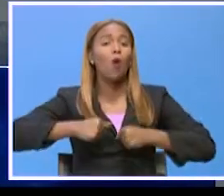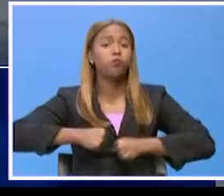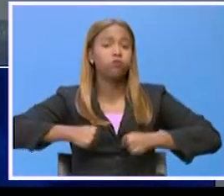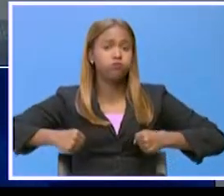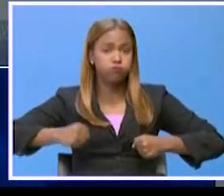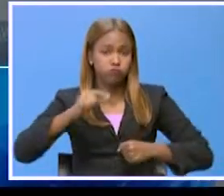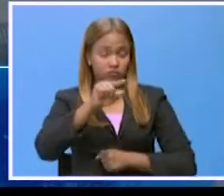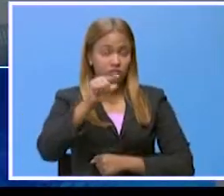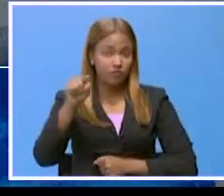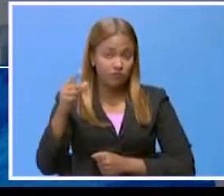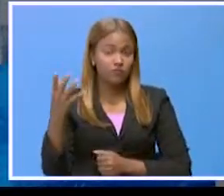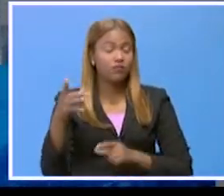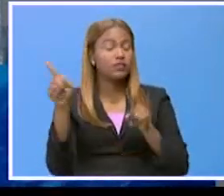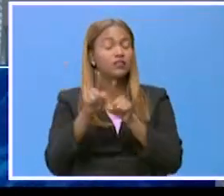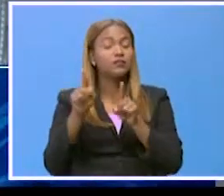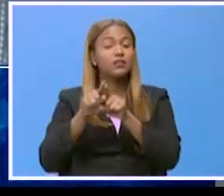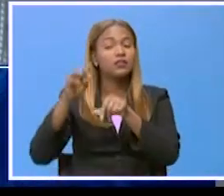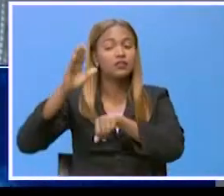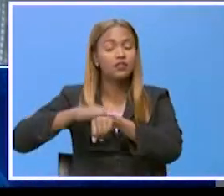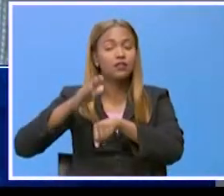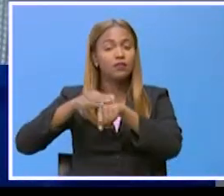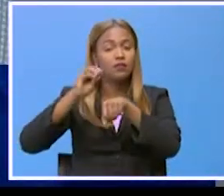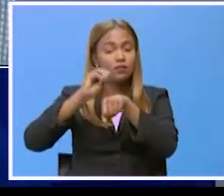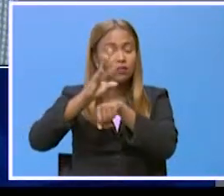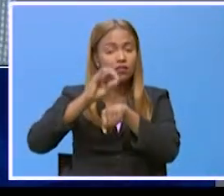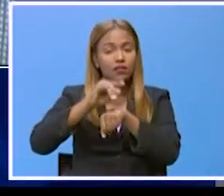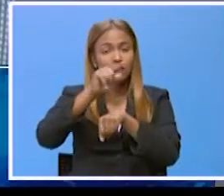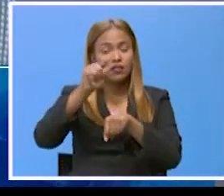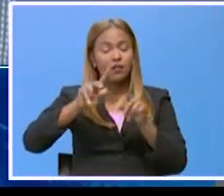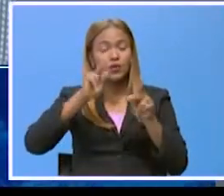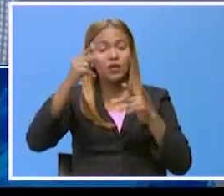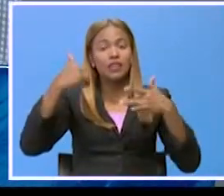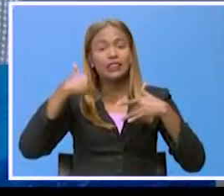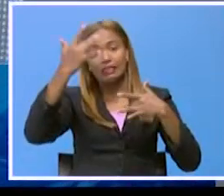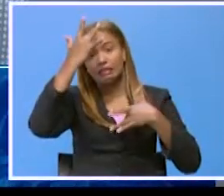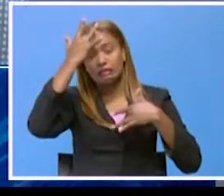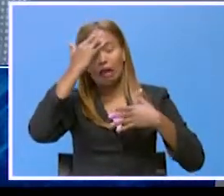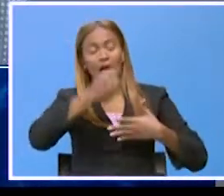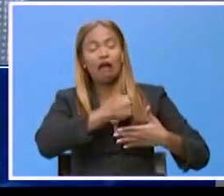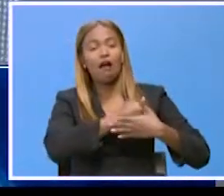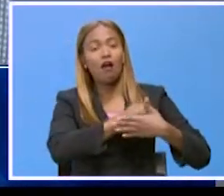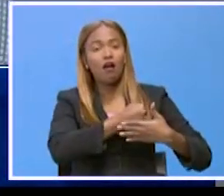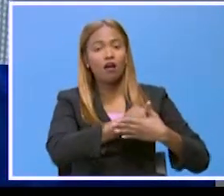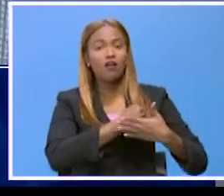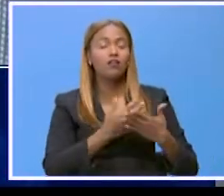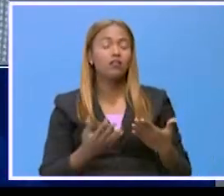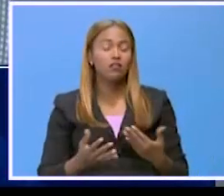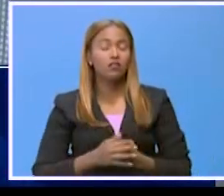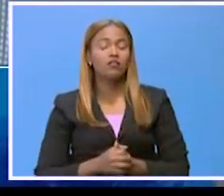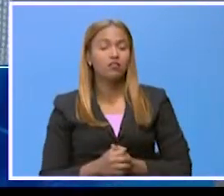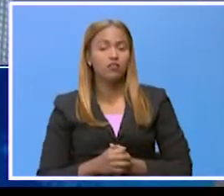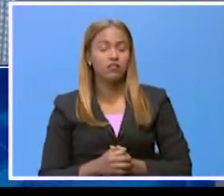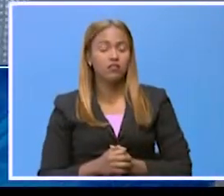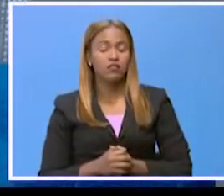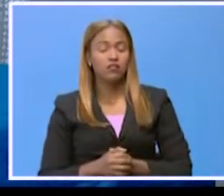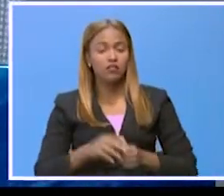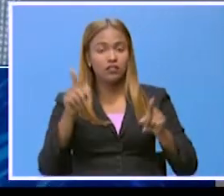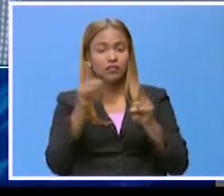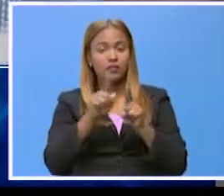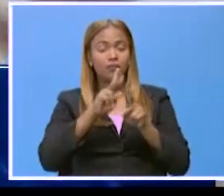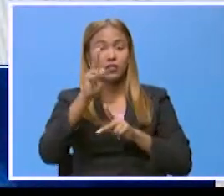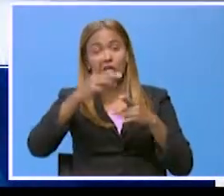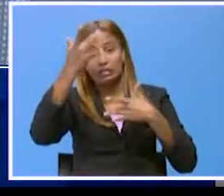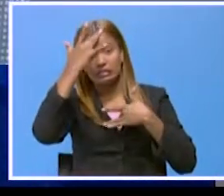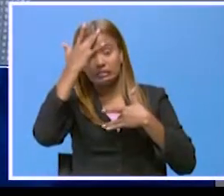llamado a los que padecen de hipertensión para los diabéticos